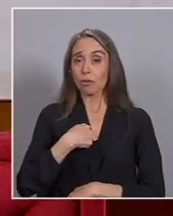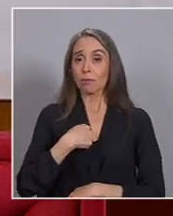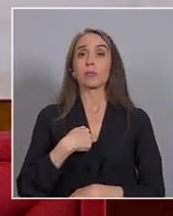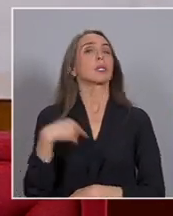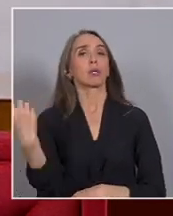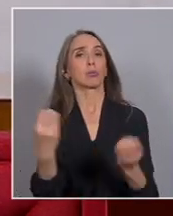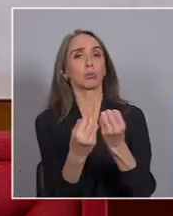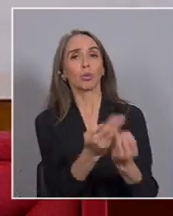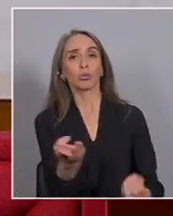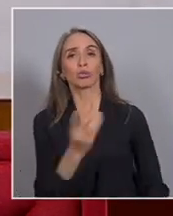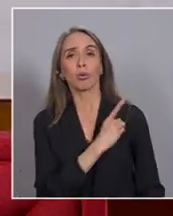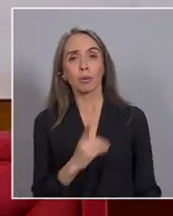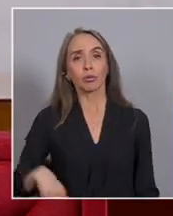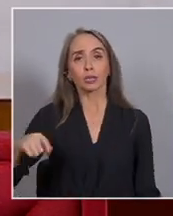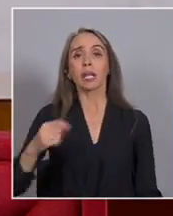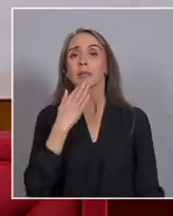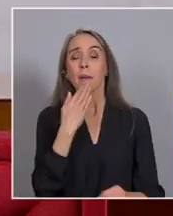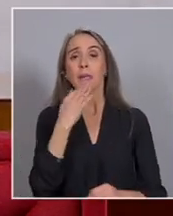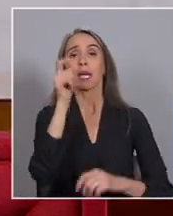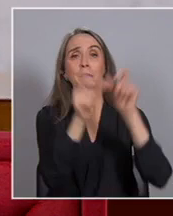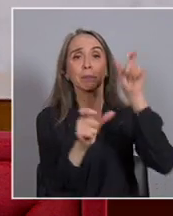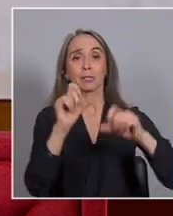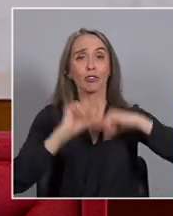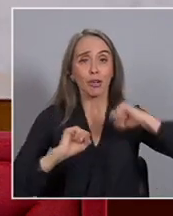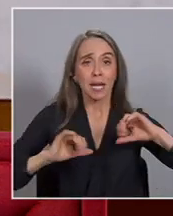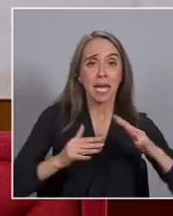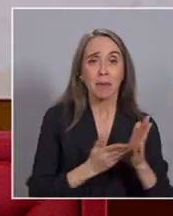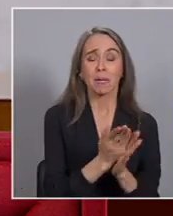y a muchos de ustedes seguramente también, y a muchos emprendedores,